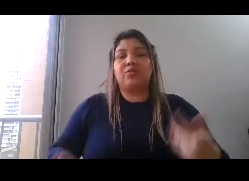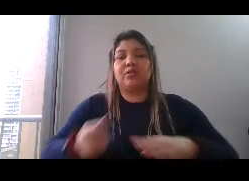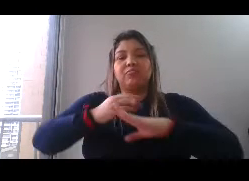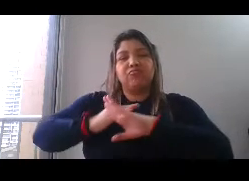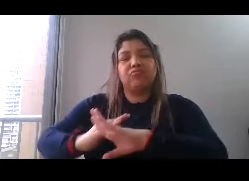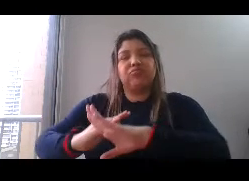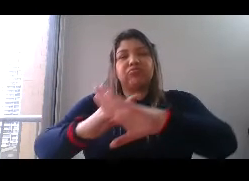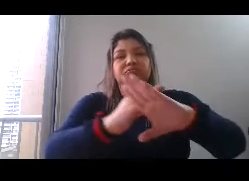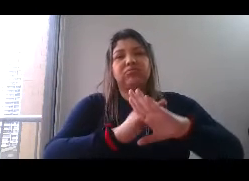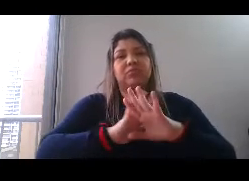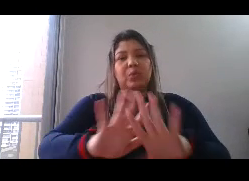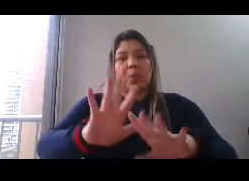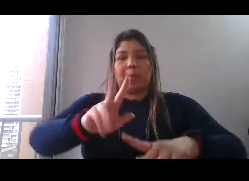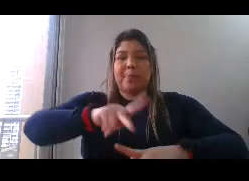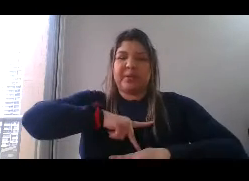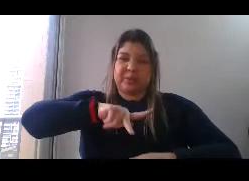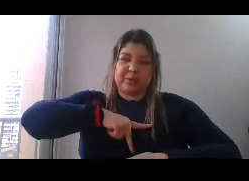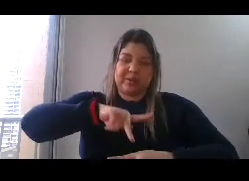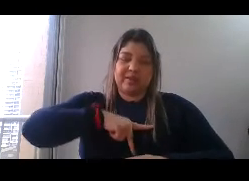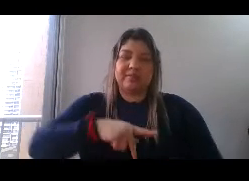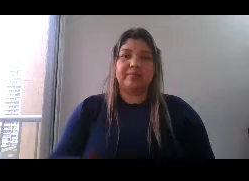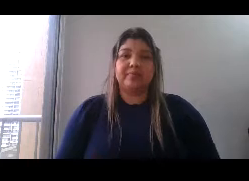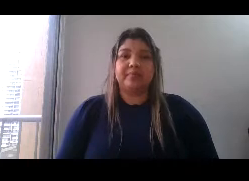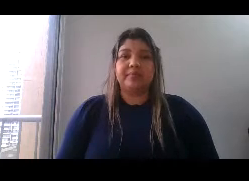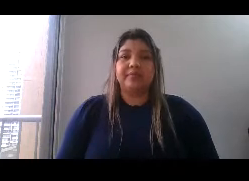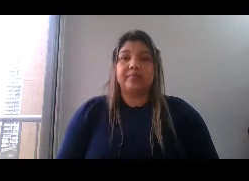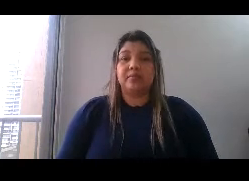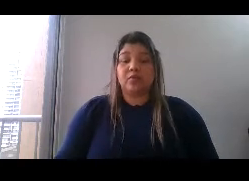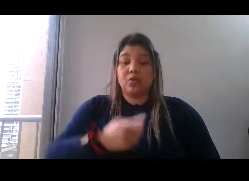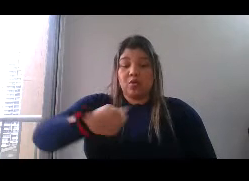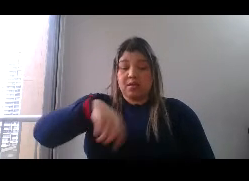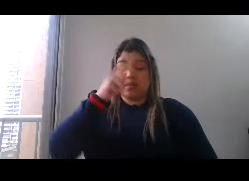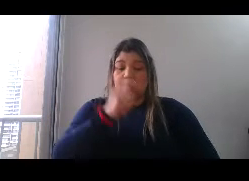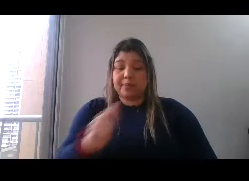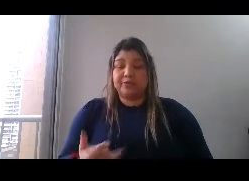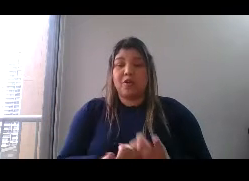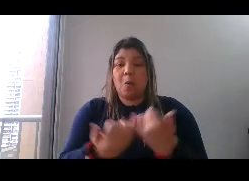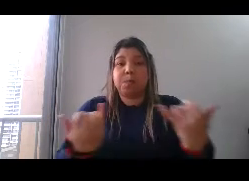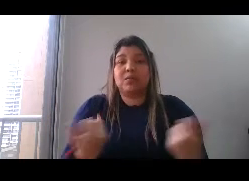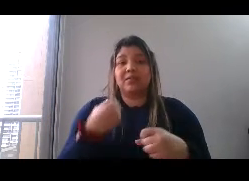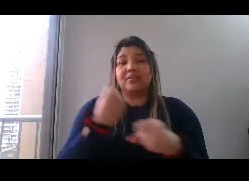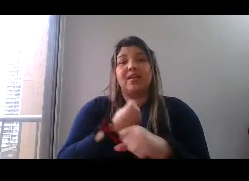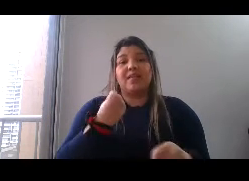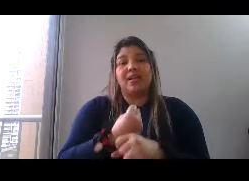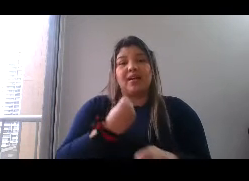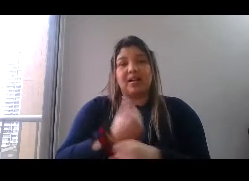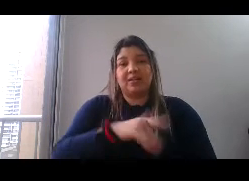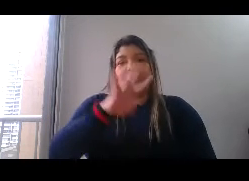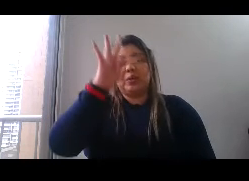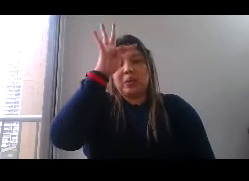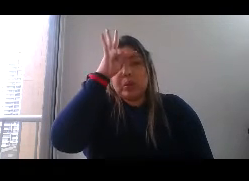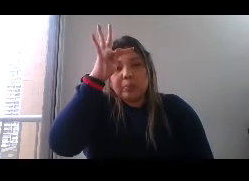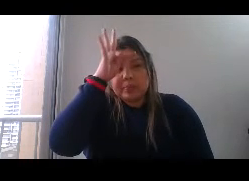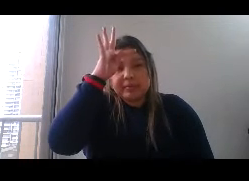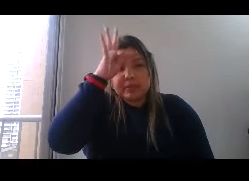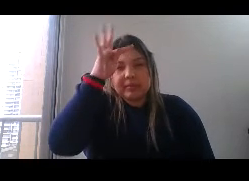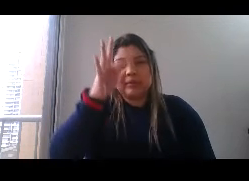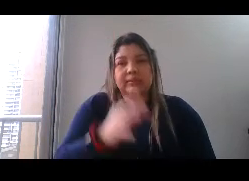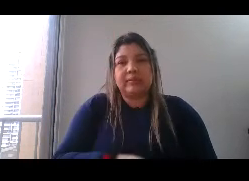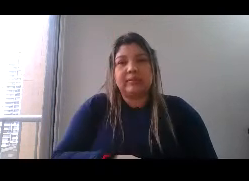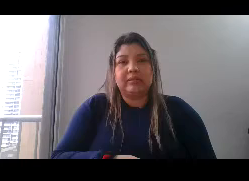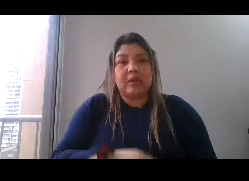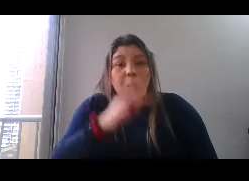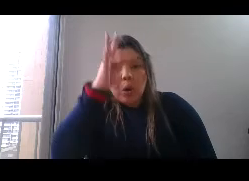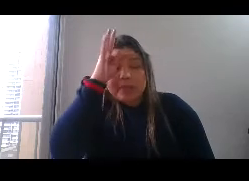que debe tener el personal de salud que atiende estos pacientes. Si el personal de salud que atiende estos